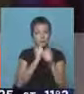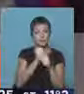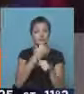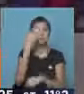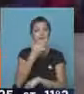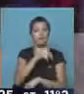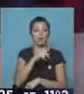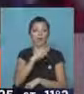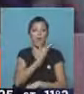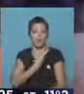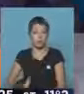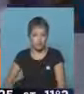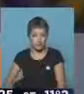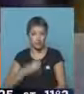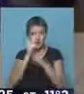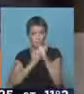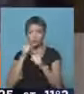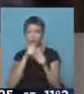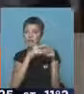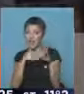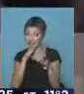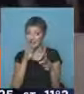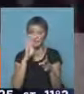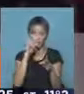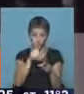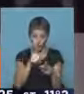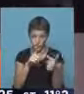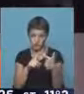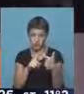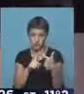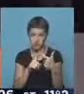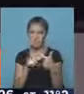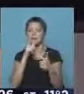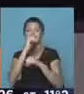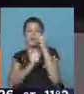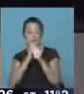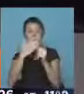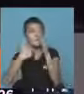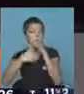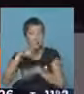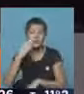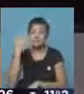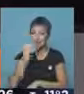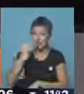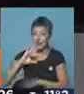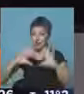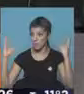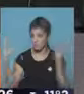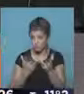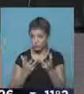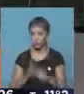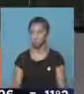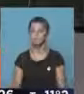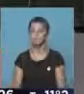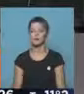banca norteamericana y a la industria bélica norteamericana, posiblemente la compañía mejor blindada del planeta, eso fue